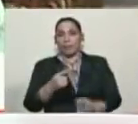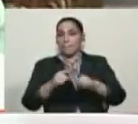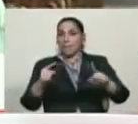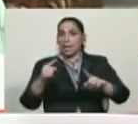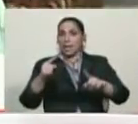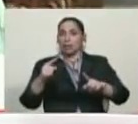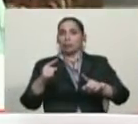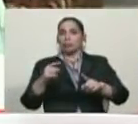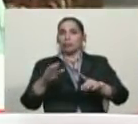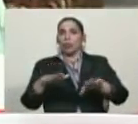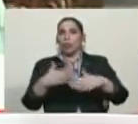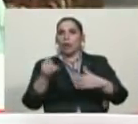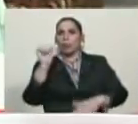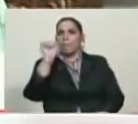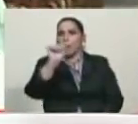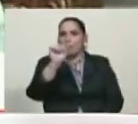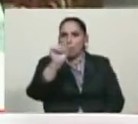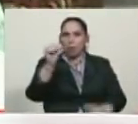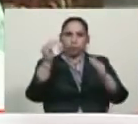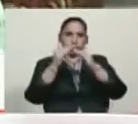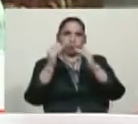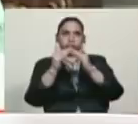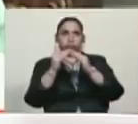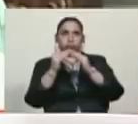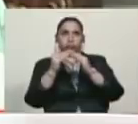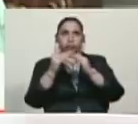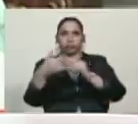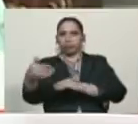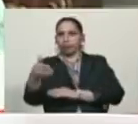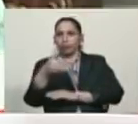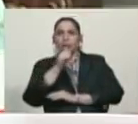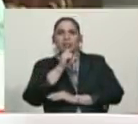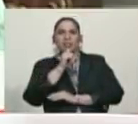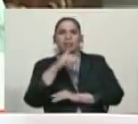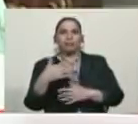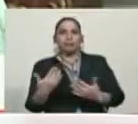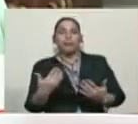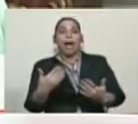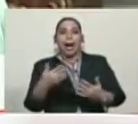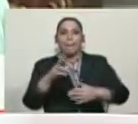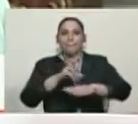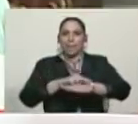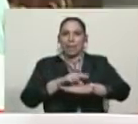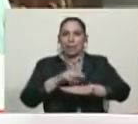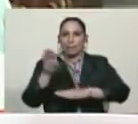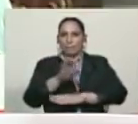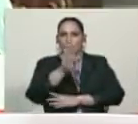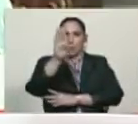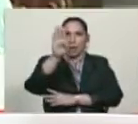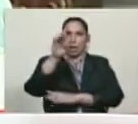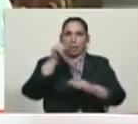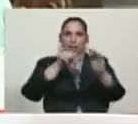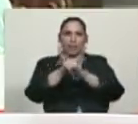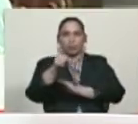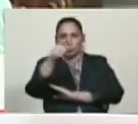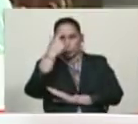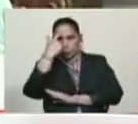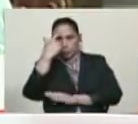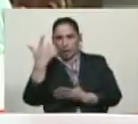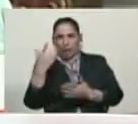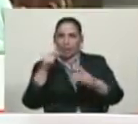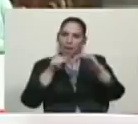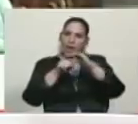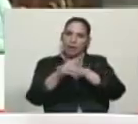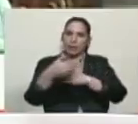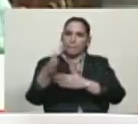toca en la casa quién es el médico de barrio adentro tú sabes que lo que va a entrar por esa puerta es